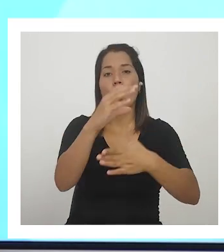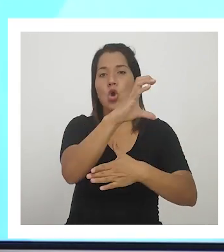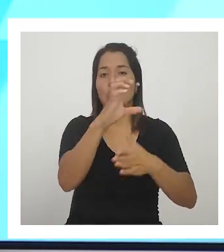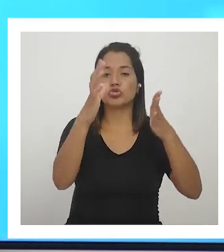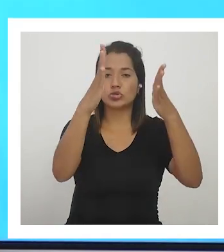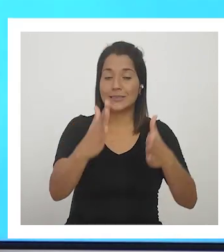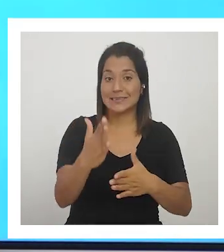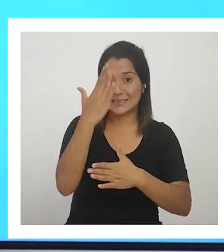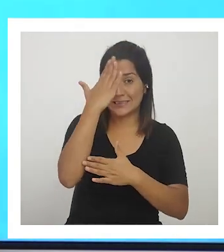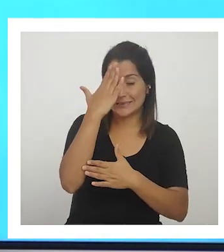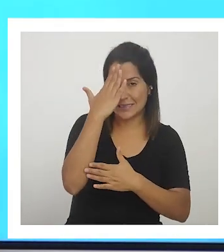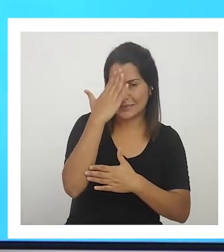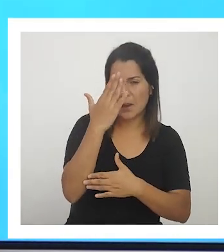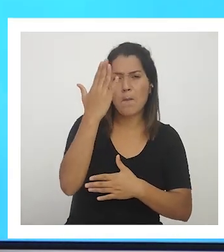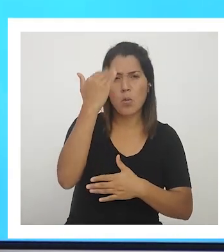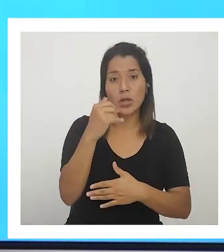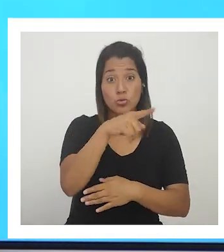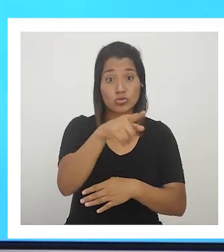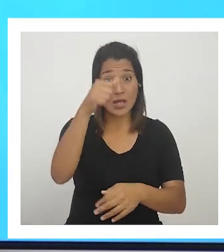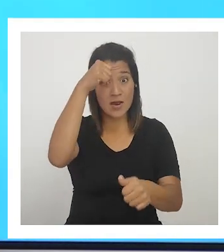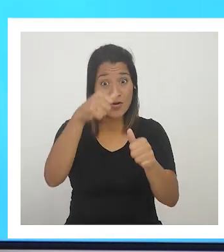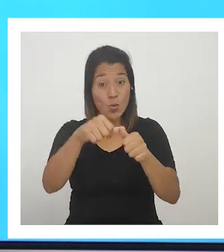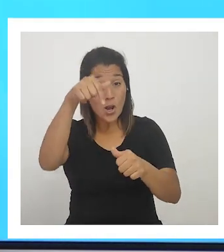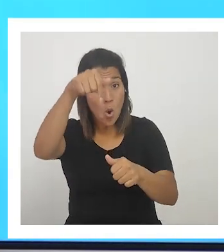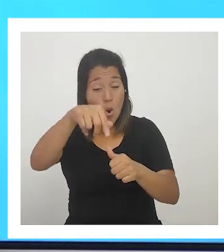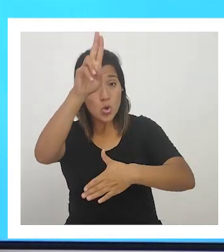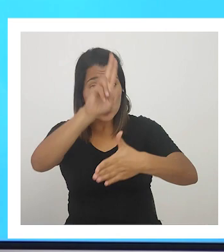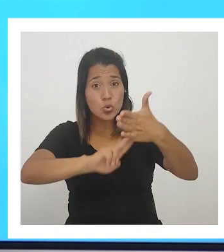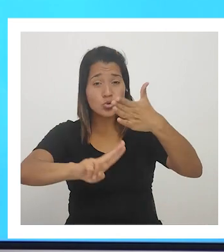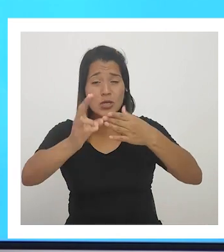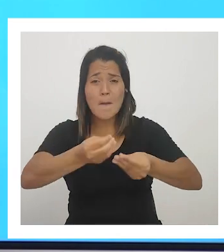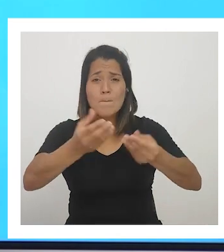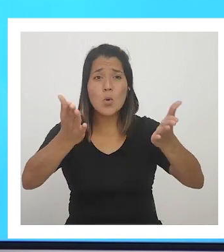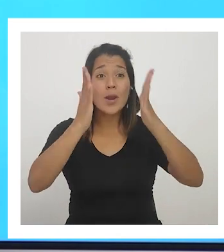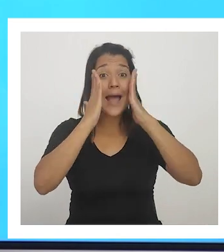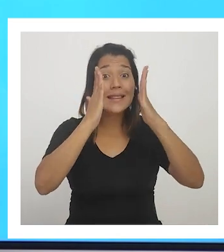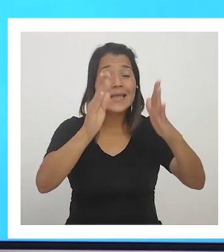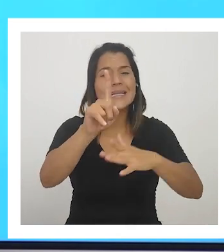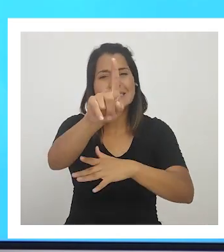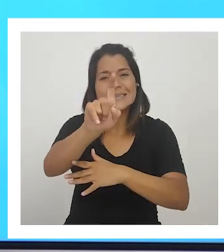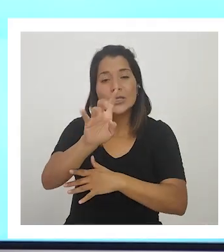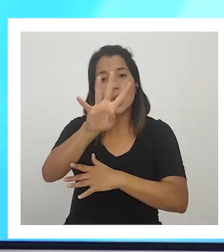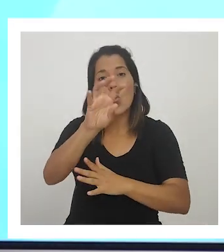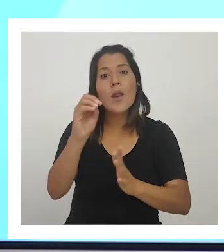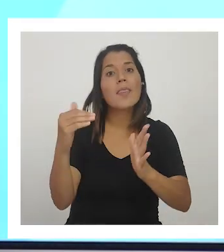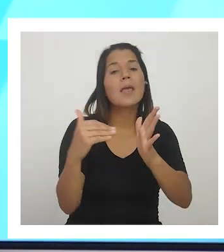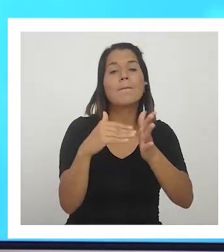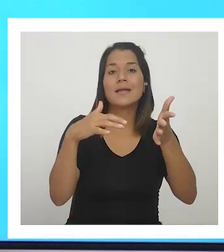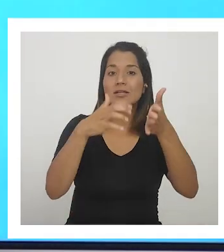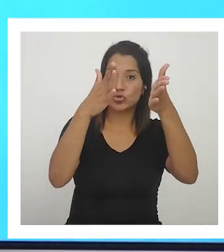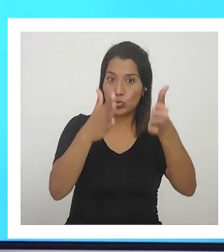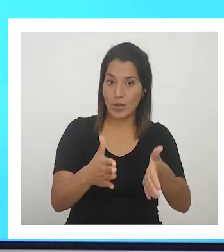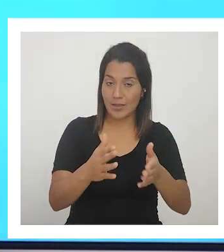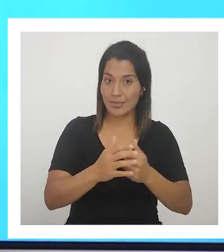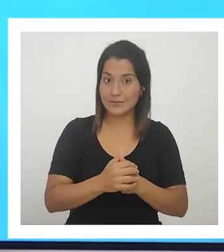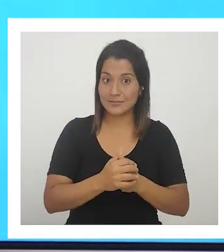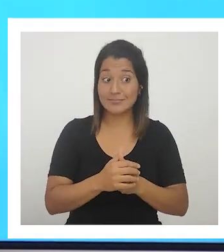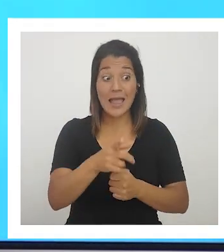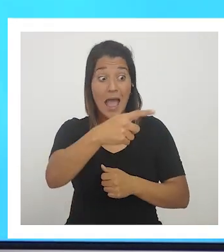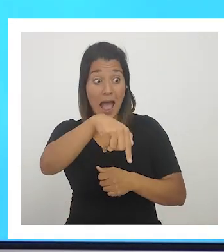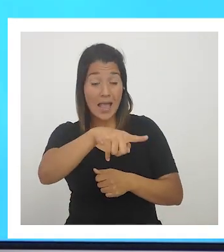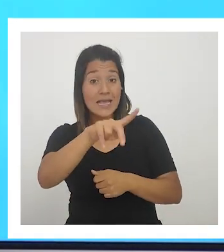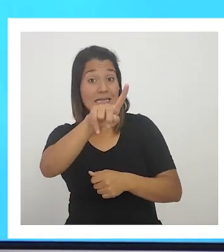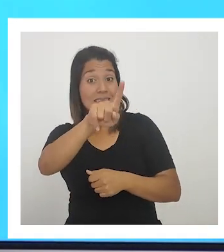lo siguiente. Recordemos que hoy las universidades públicas atendemos 140.000 estudiantes. De esos